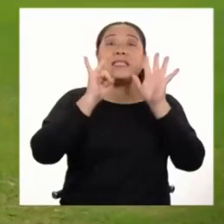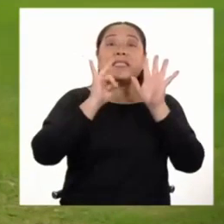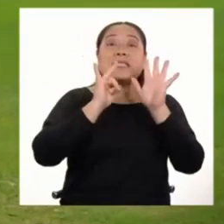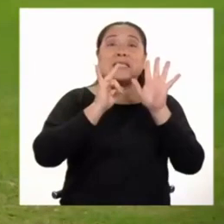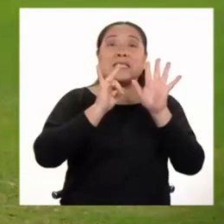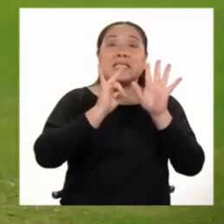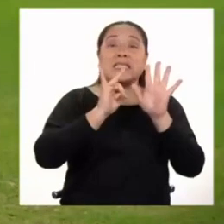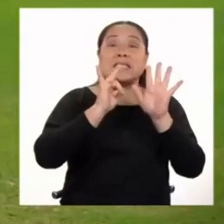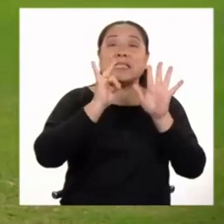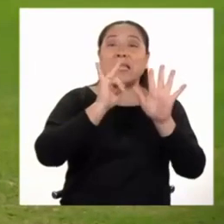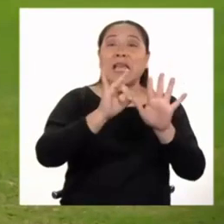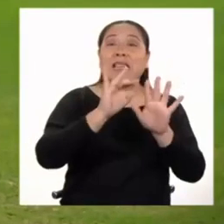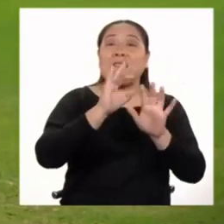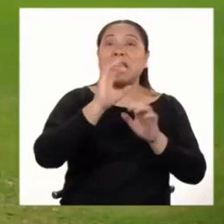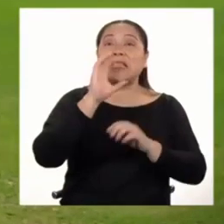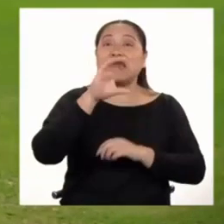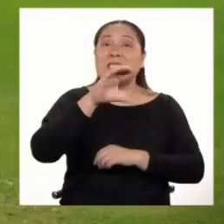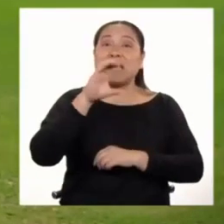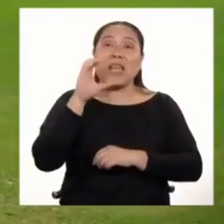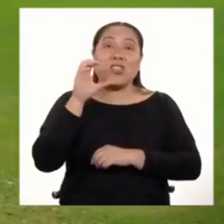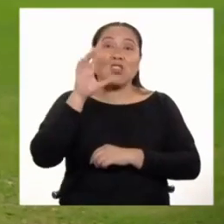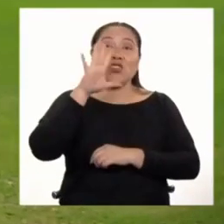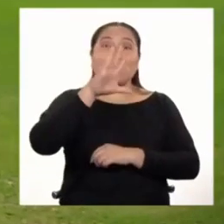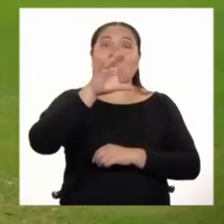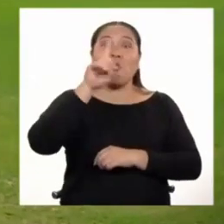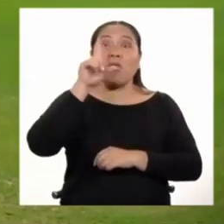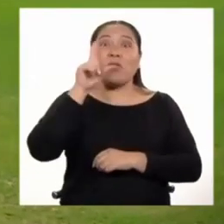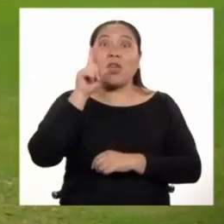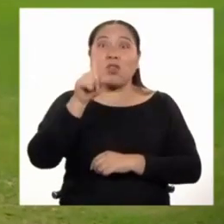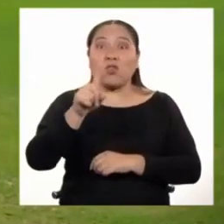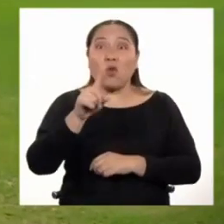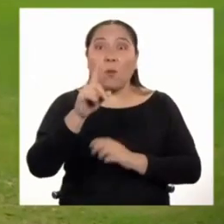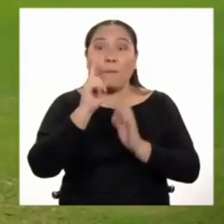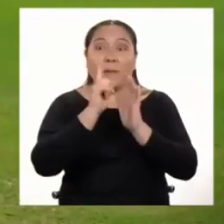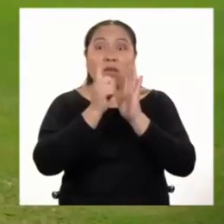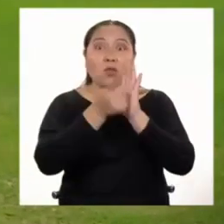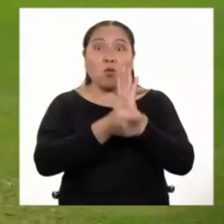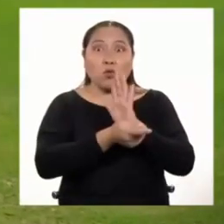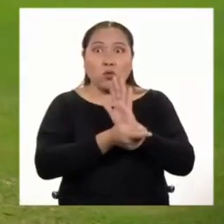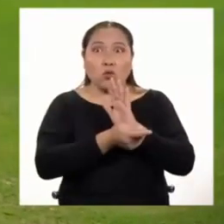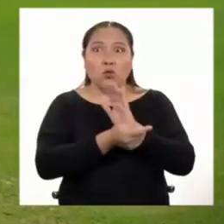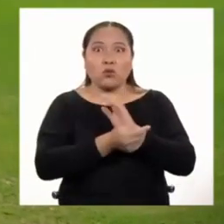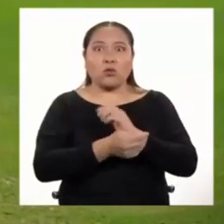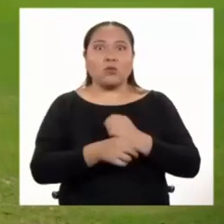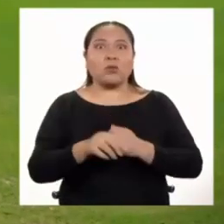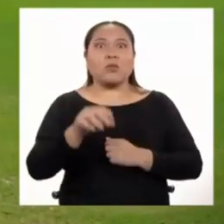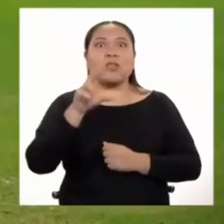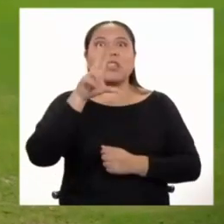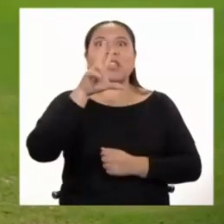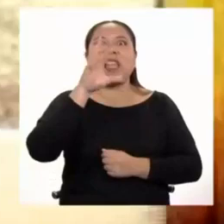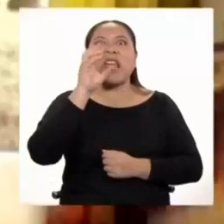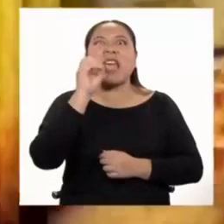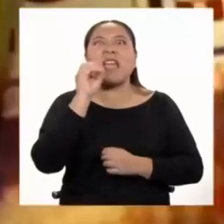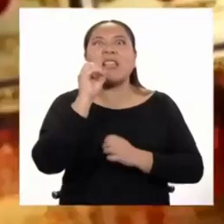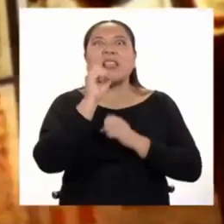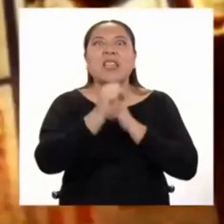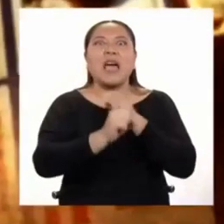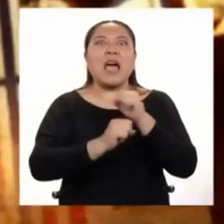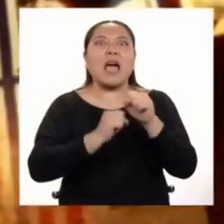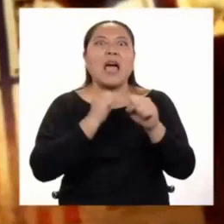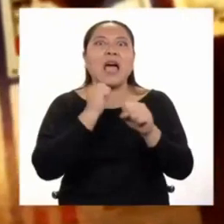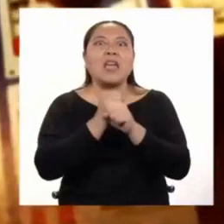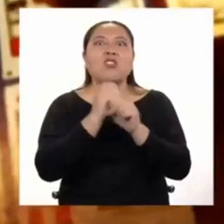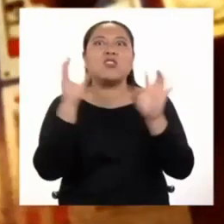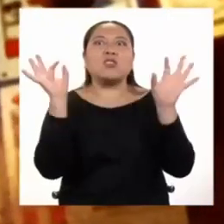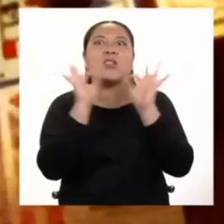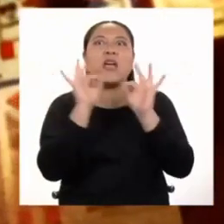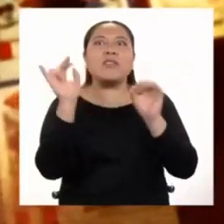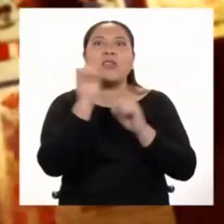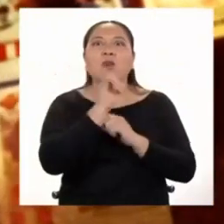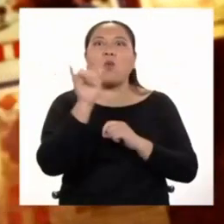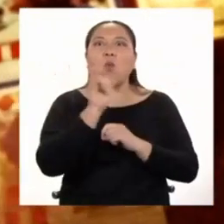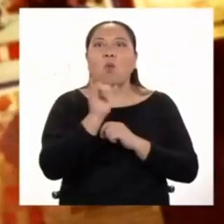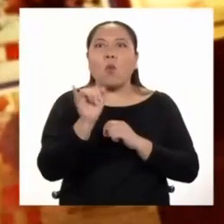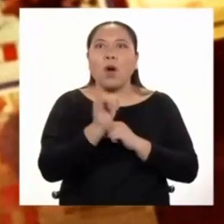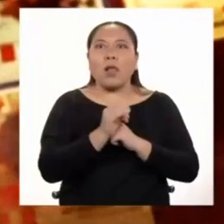751 minutos. Y ese récord lo mantuvo durante 30 años.